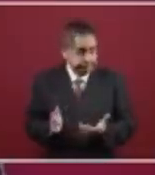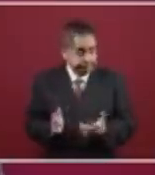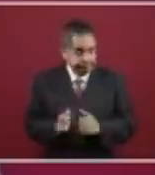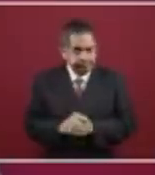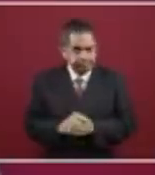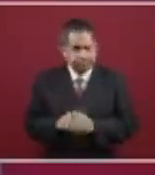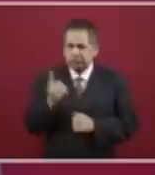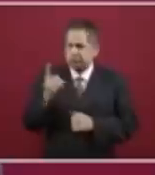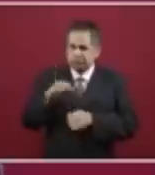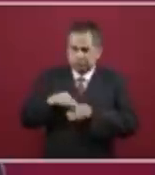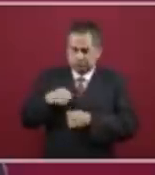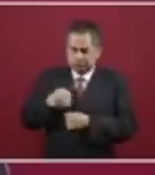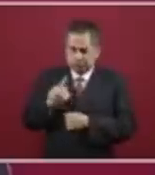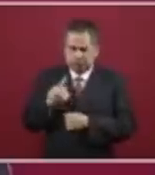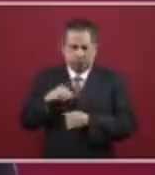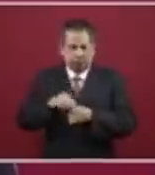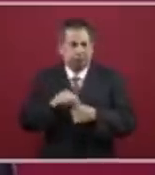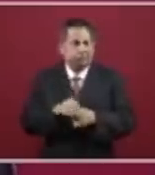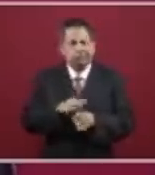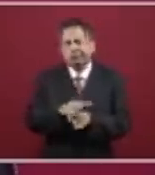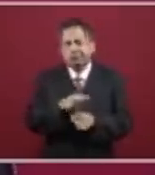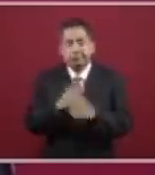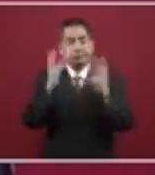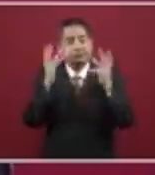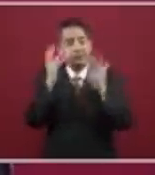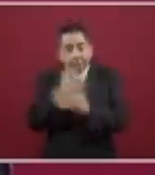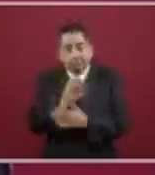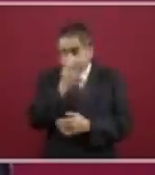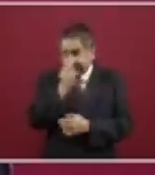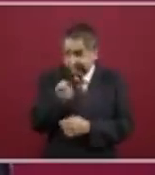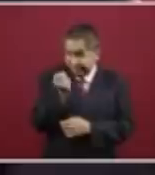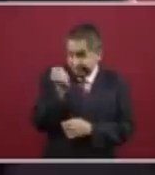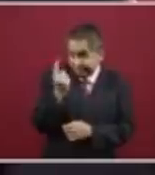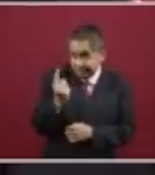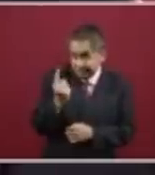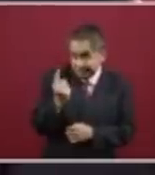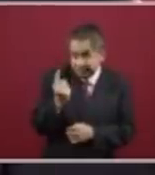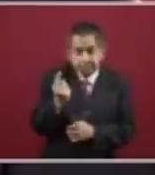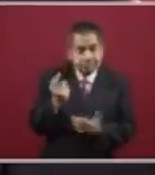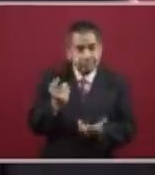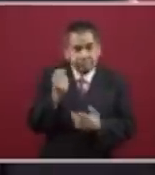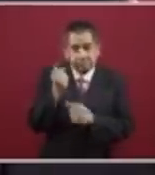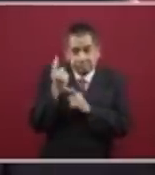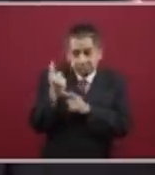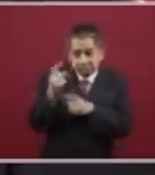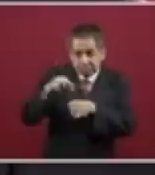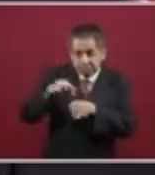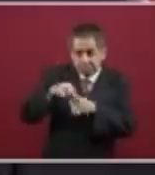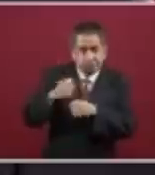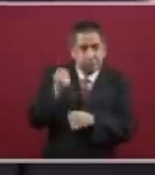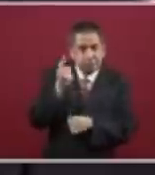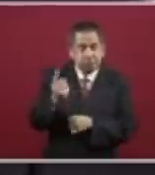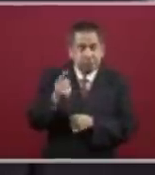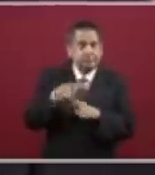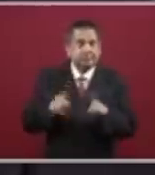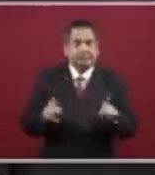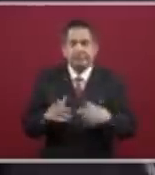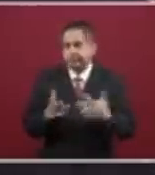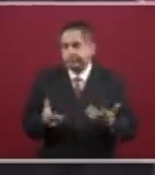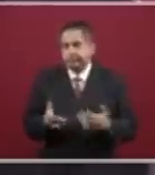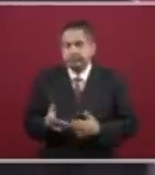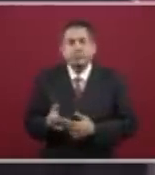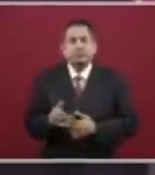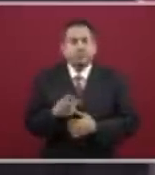votos no va a ser la diferencia, y resulta que sí, que fue por un voto. Entonces, se